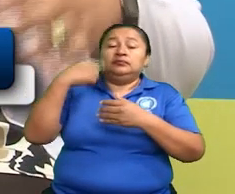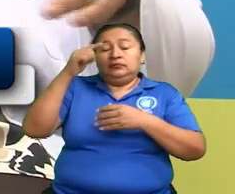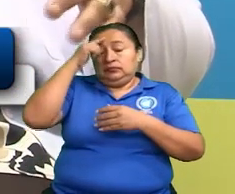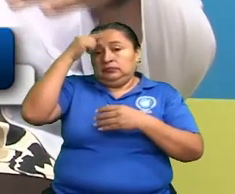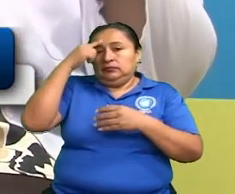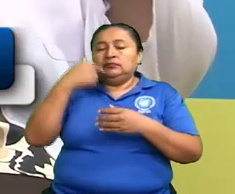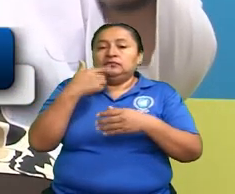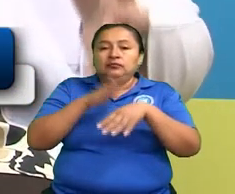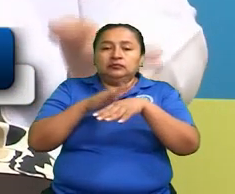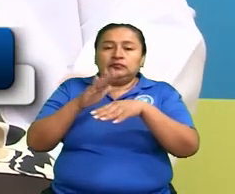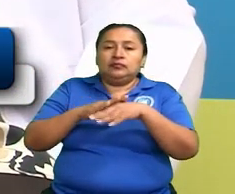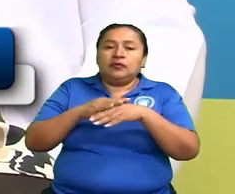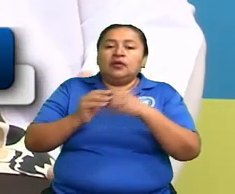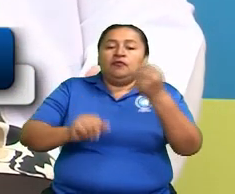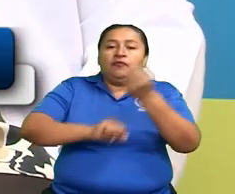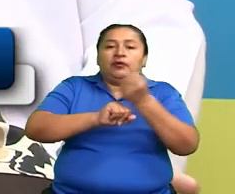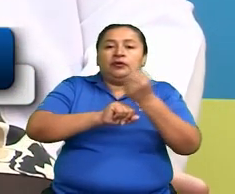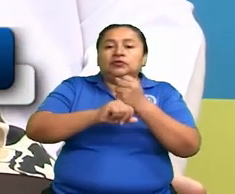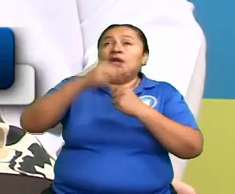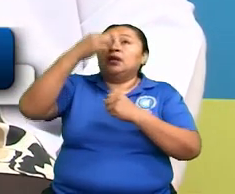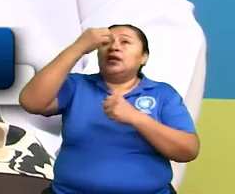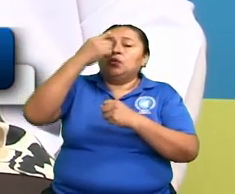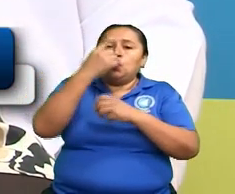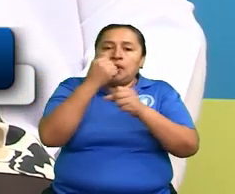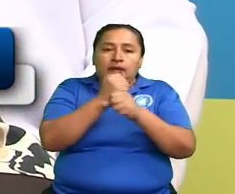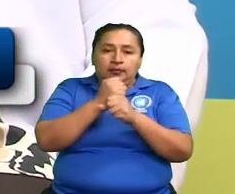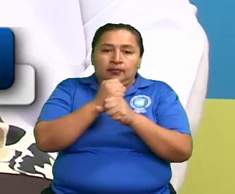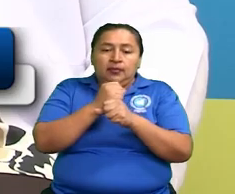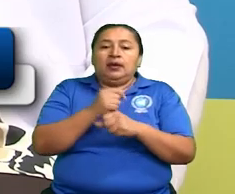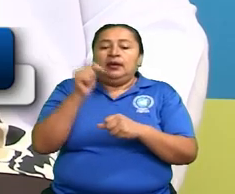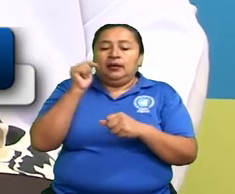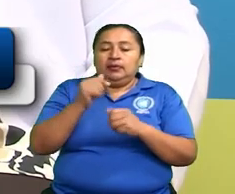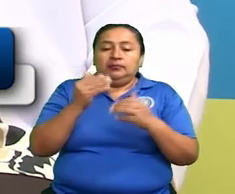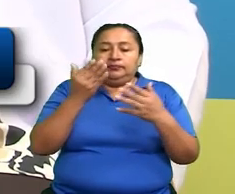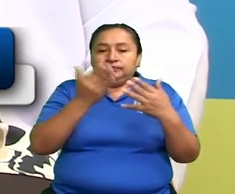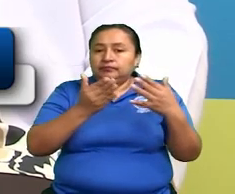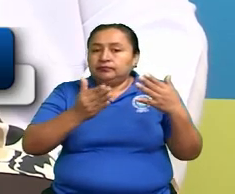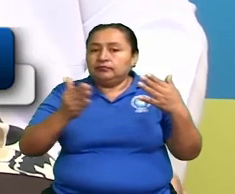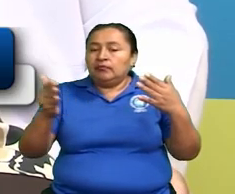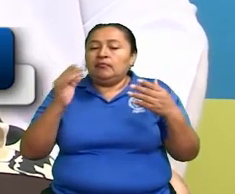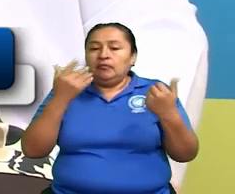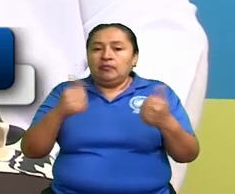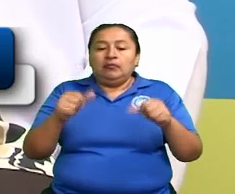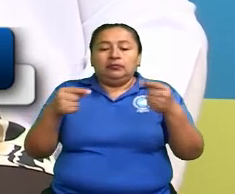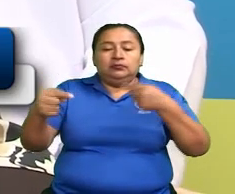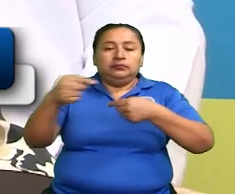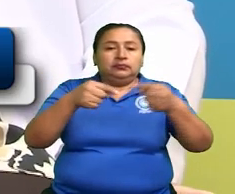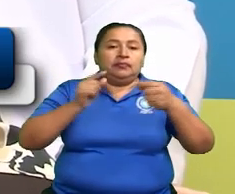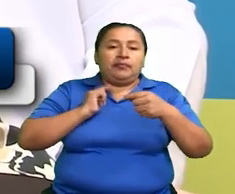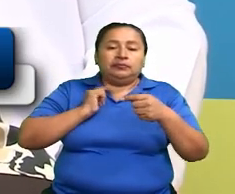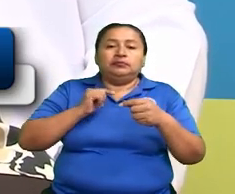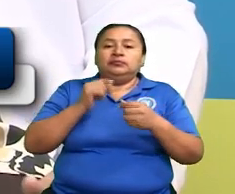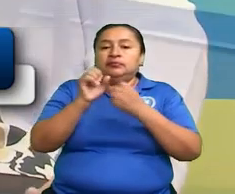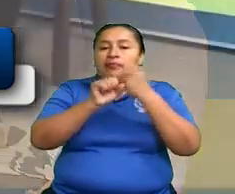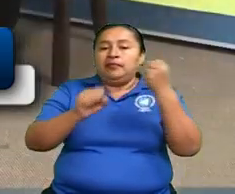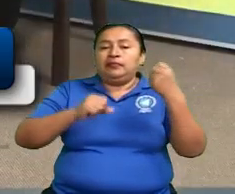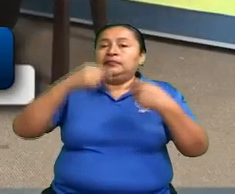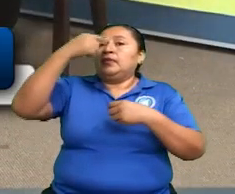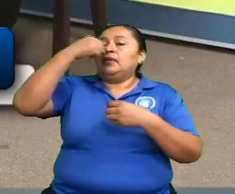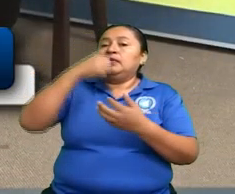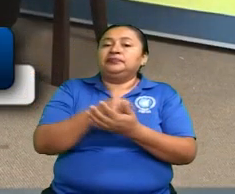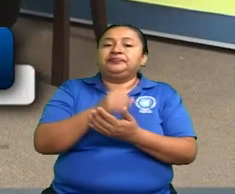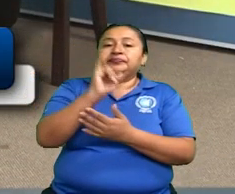se les da lo que son los refuerzos al año. Entonces, ahí van, pues, de acuerdo a las estrategias que esté la jornada de vacunación. La